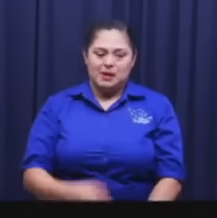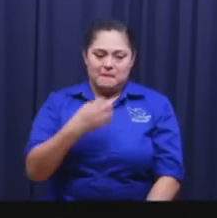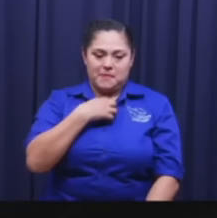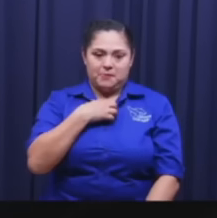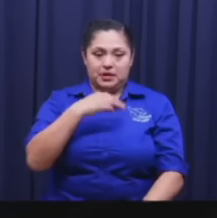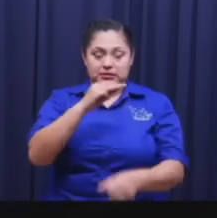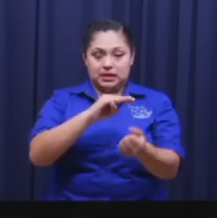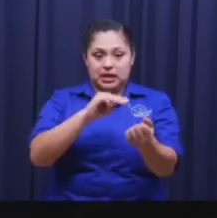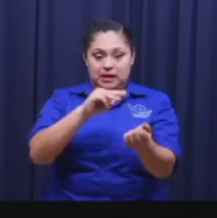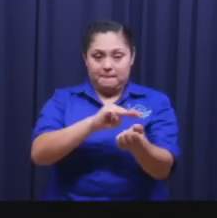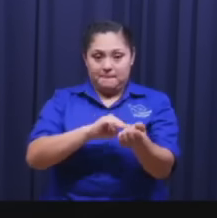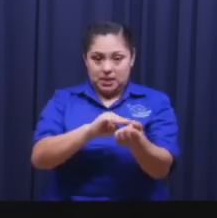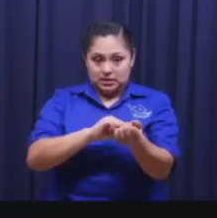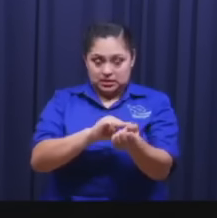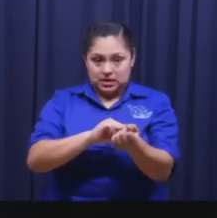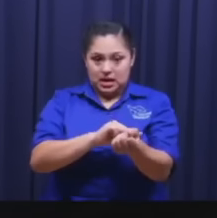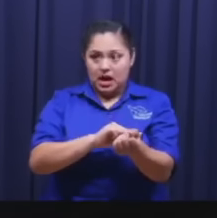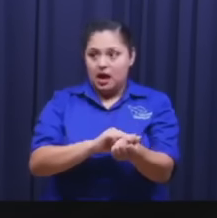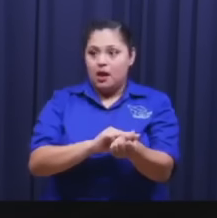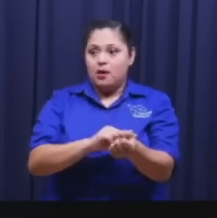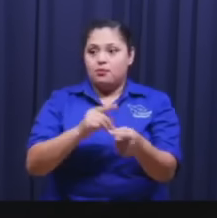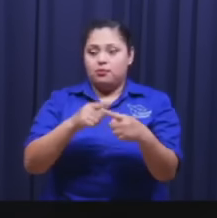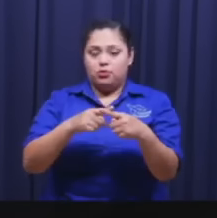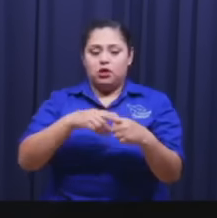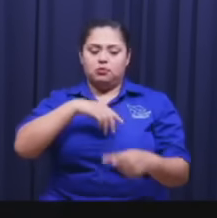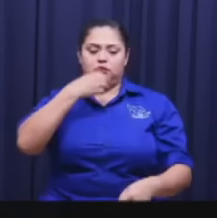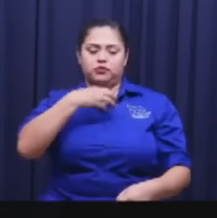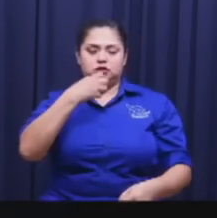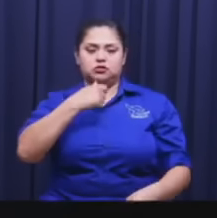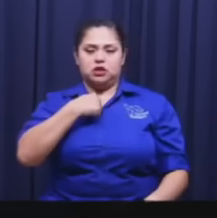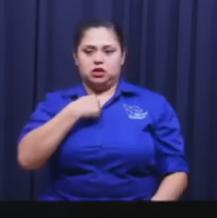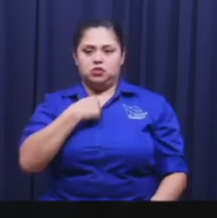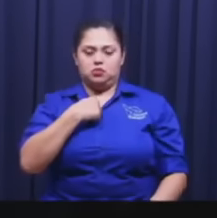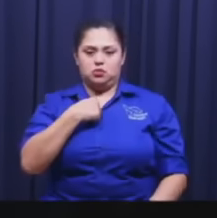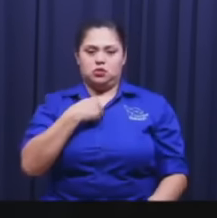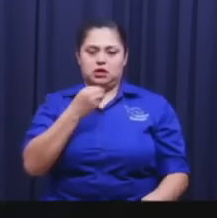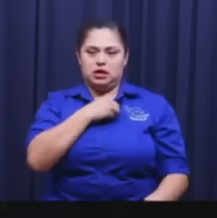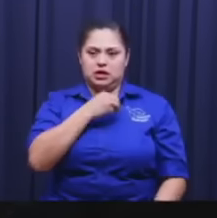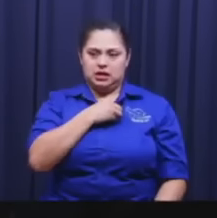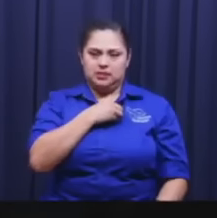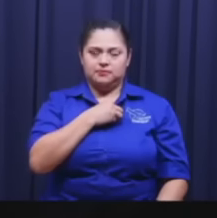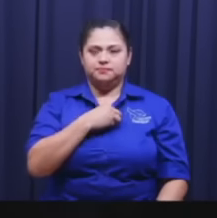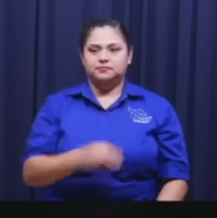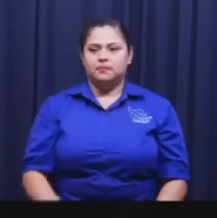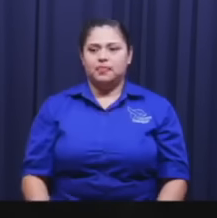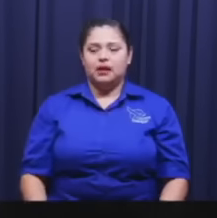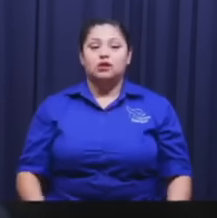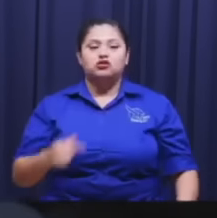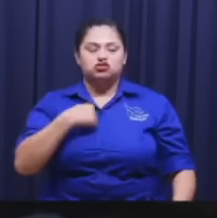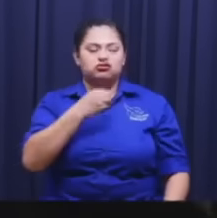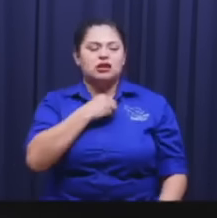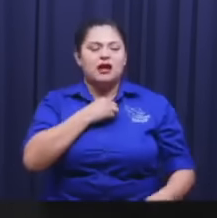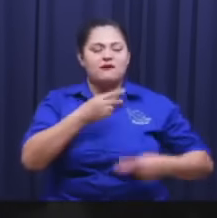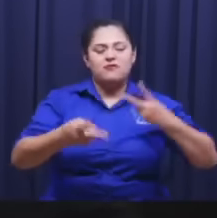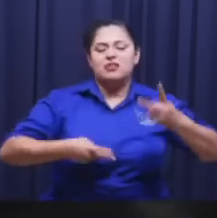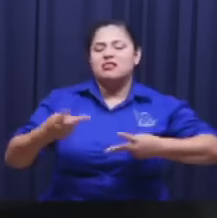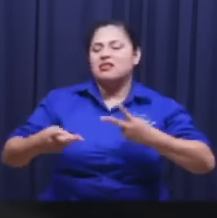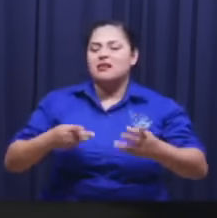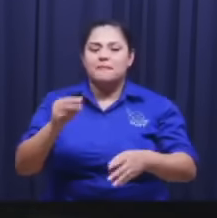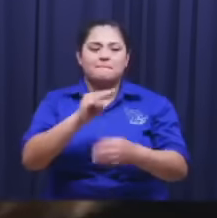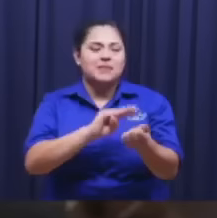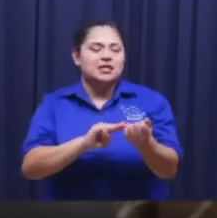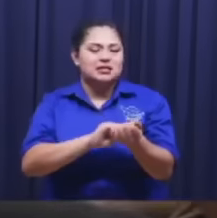de medicina por la profesión a la que yo me iba a dedicar, que no era la medicina, pero sino que venta de medicinas, y yo me